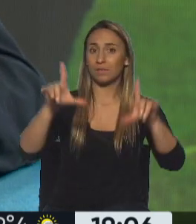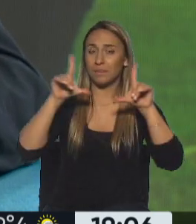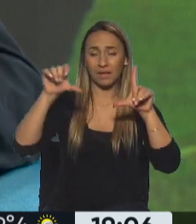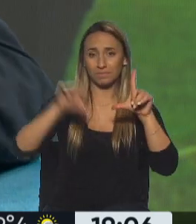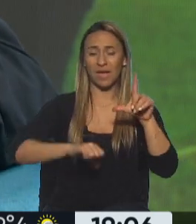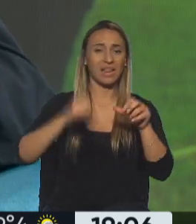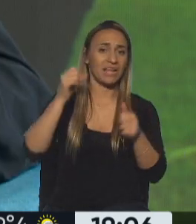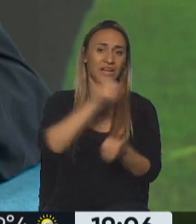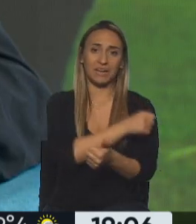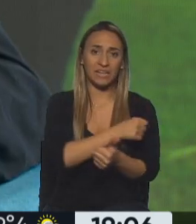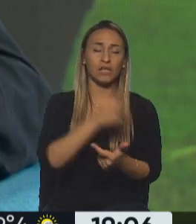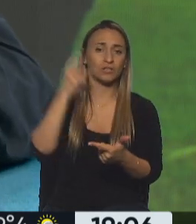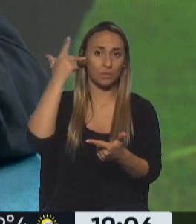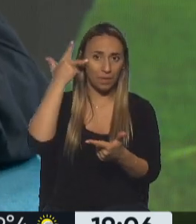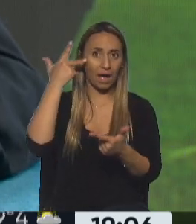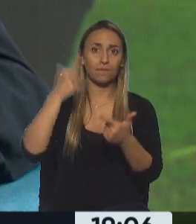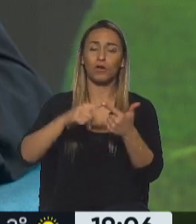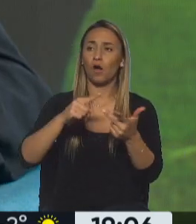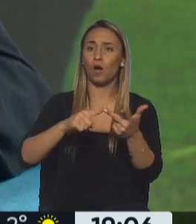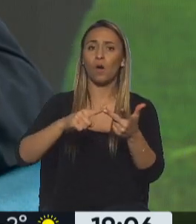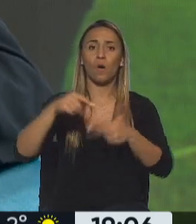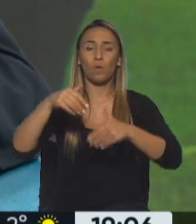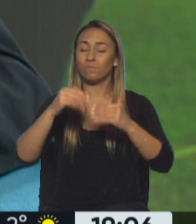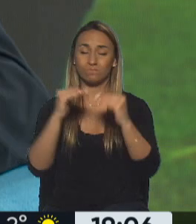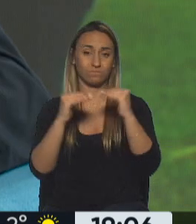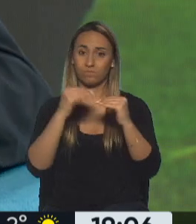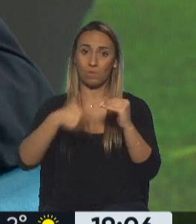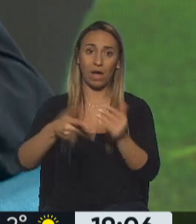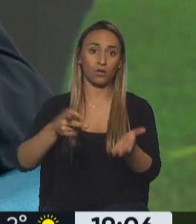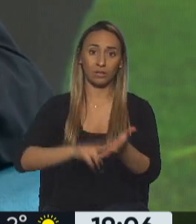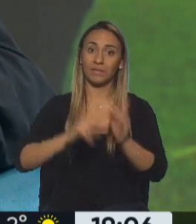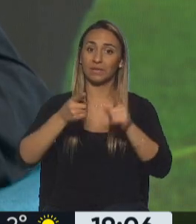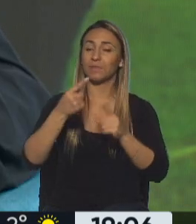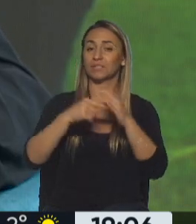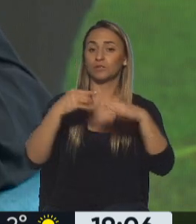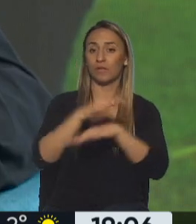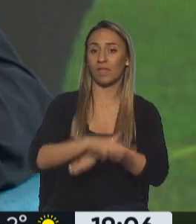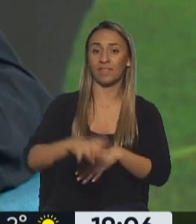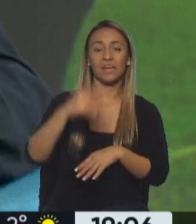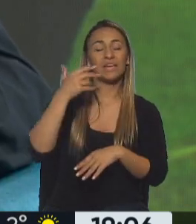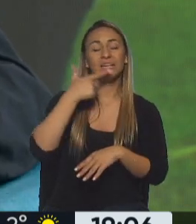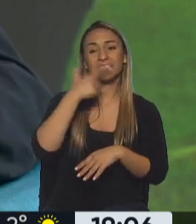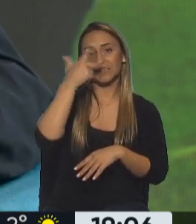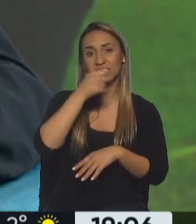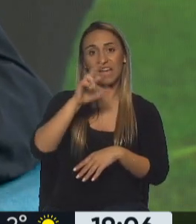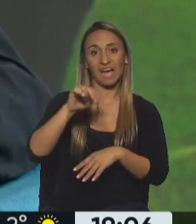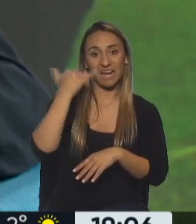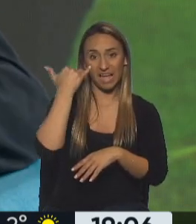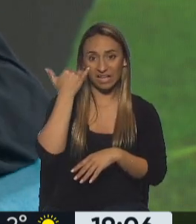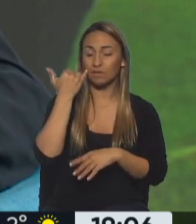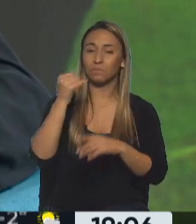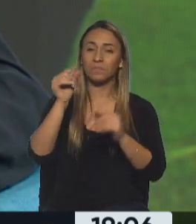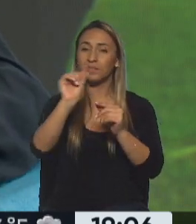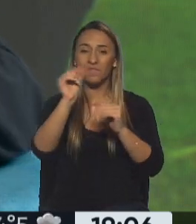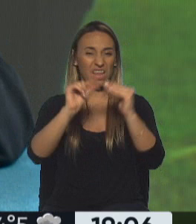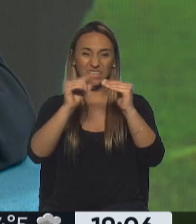Sao Paulo fuerza un balotaje pero queda 7 puntos abajo, incluso en Minas Gerais, que se esperaba que sacase más diferencia, queda con